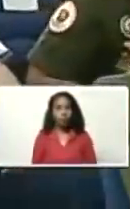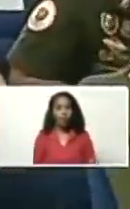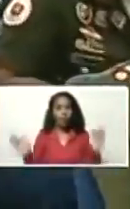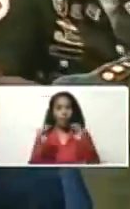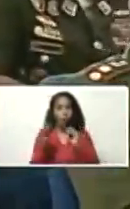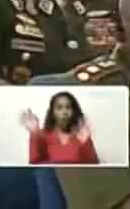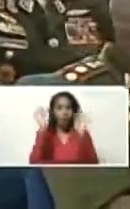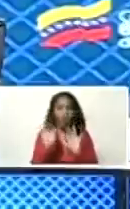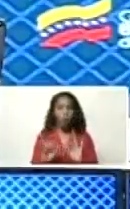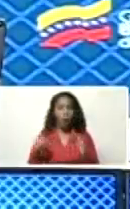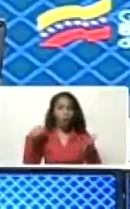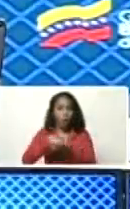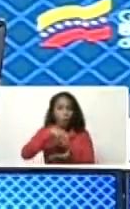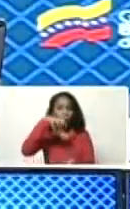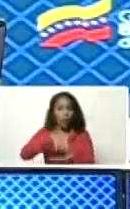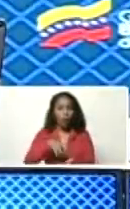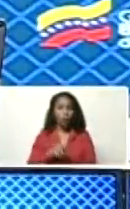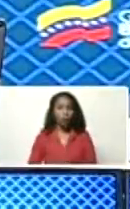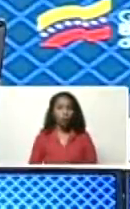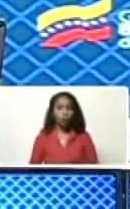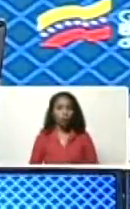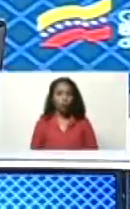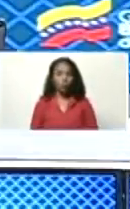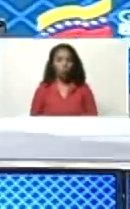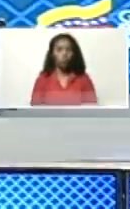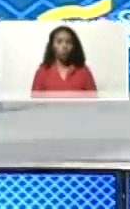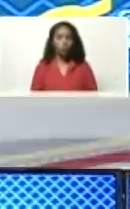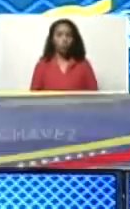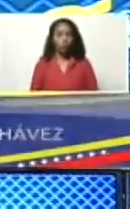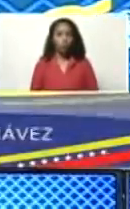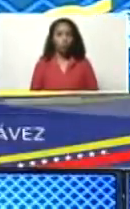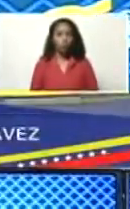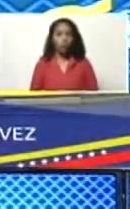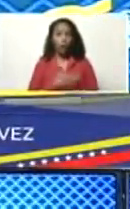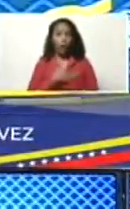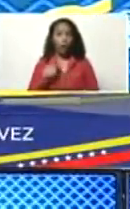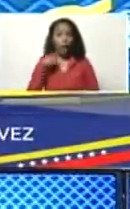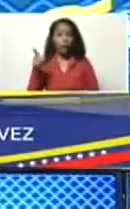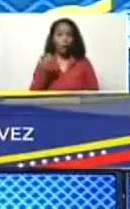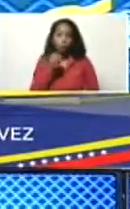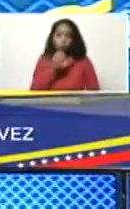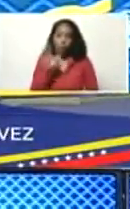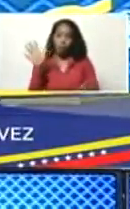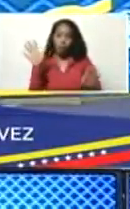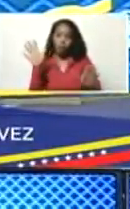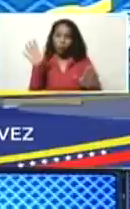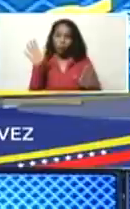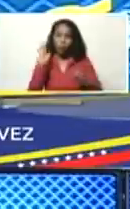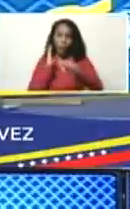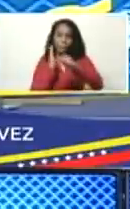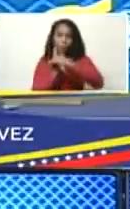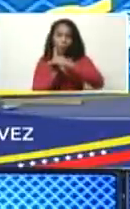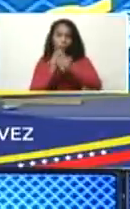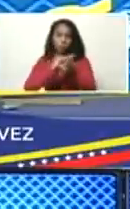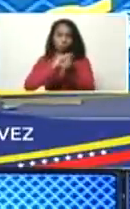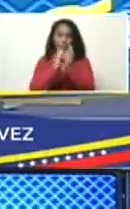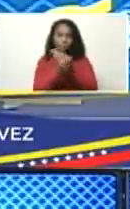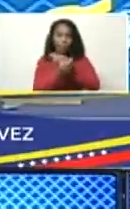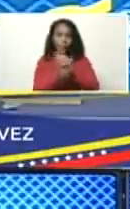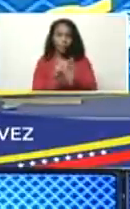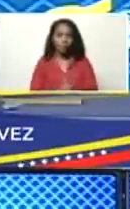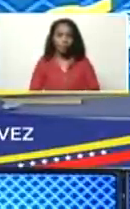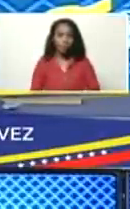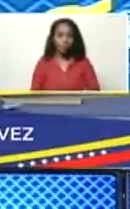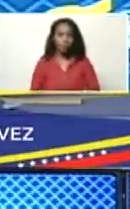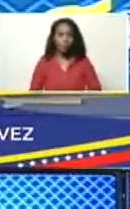Igualmente, con el golpe de Estado se pretendía, bueno, detener los cambios